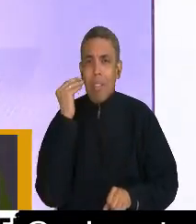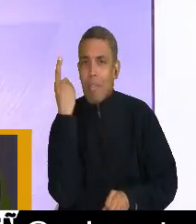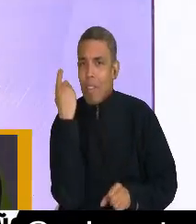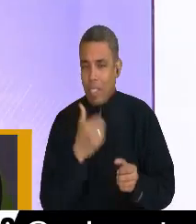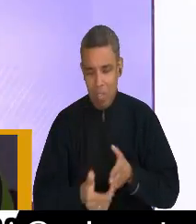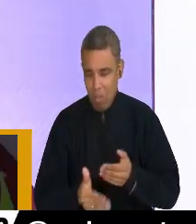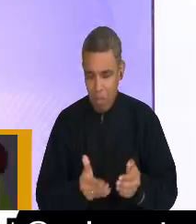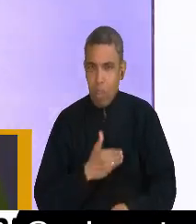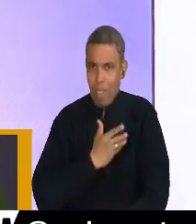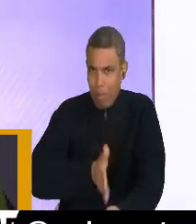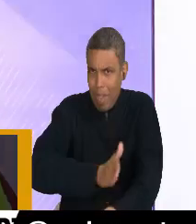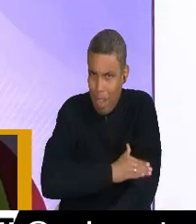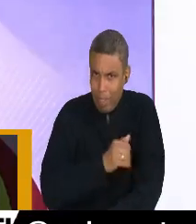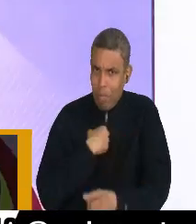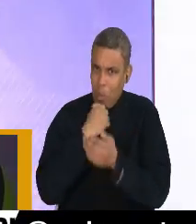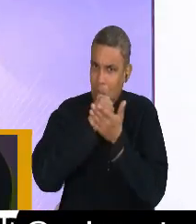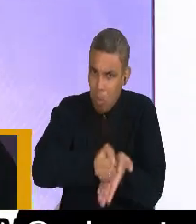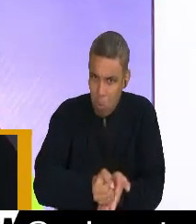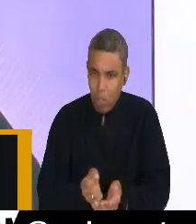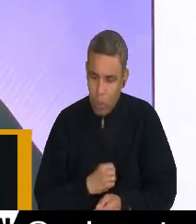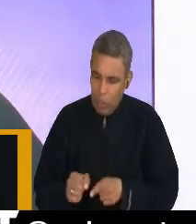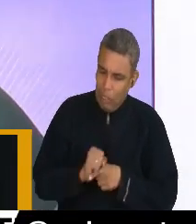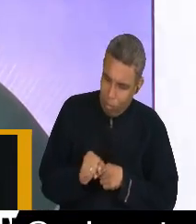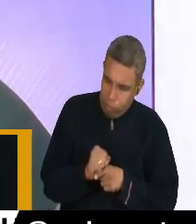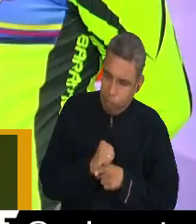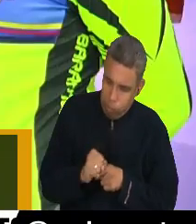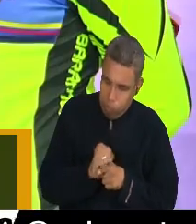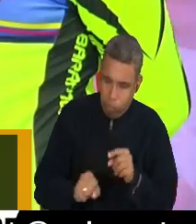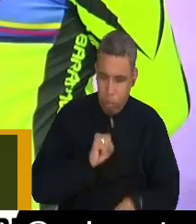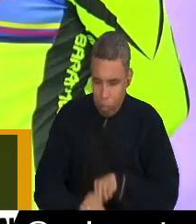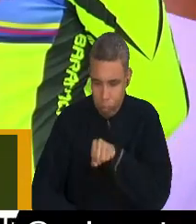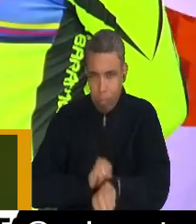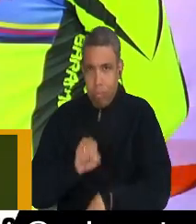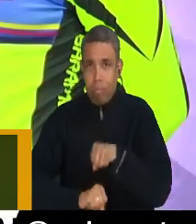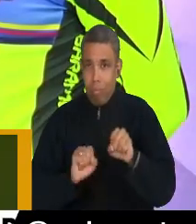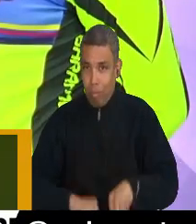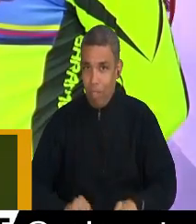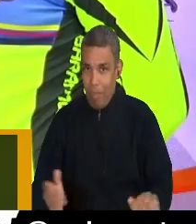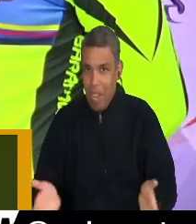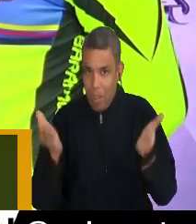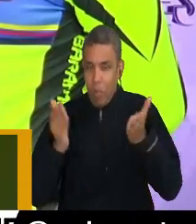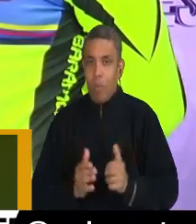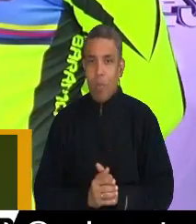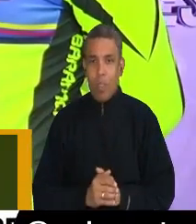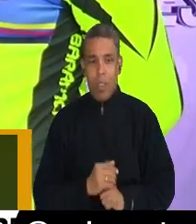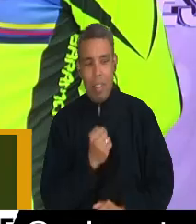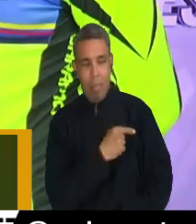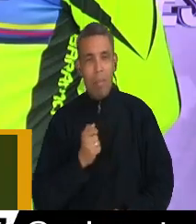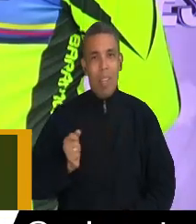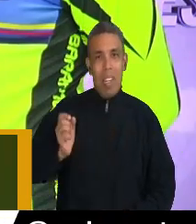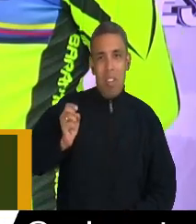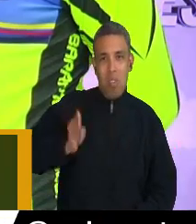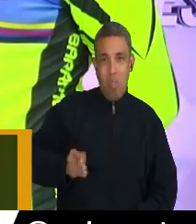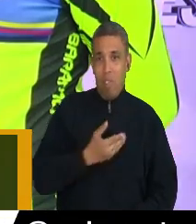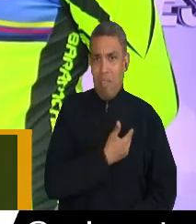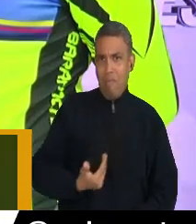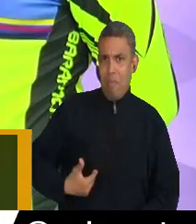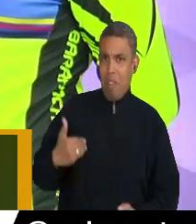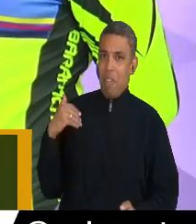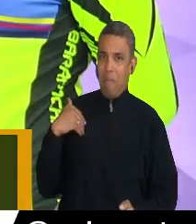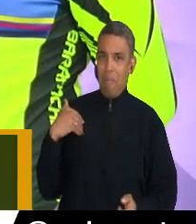lleguen al momento de la travesía, lleguen en óptimas condiciones. Gracias, señor Gary, a usted, al Club de Ciclismo Yariguíes, por estas buenas noticias que traen a